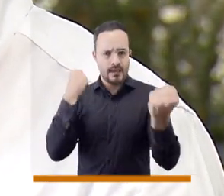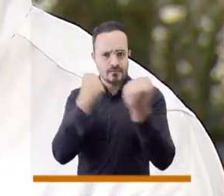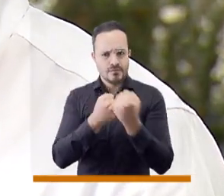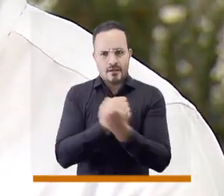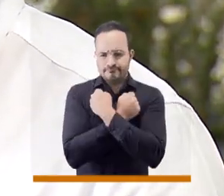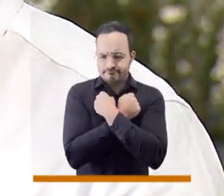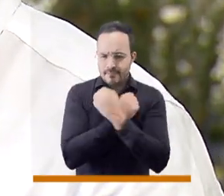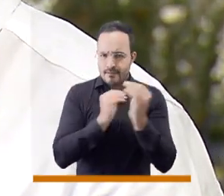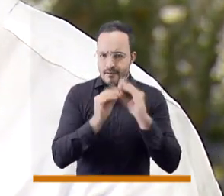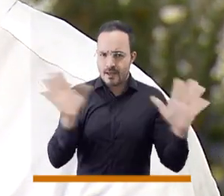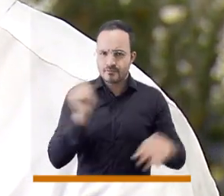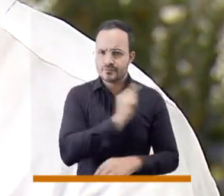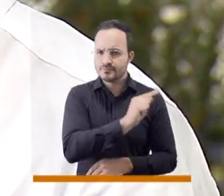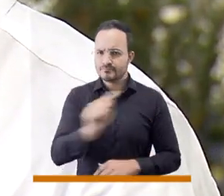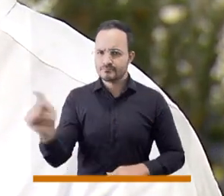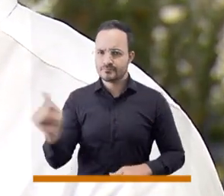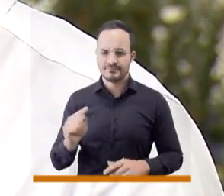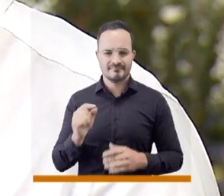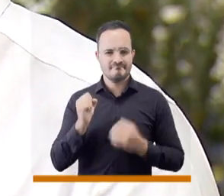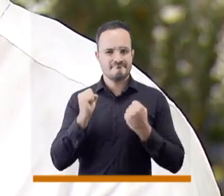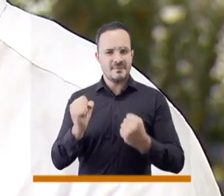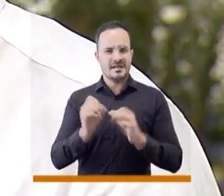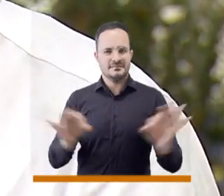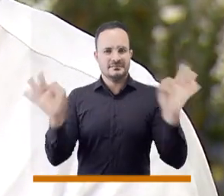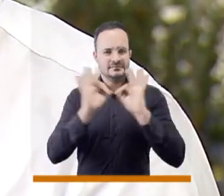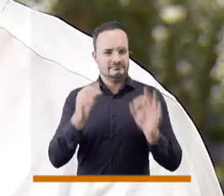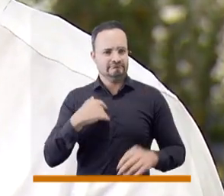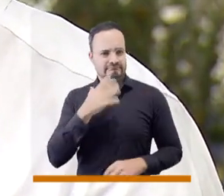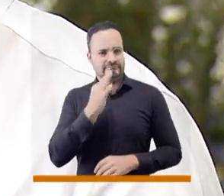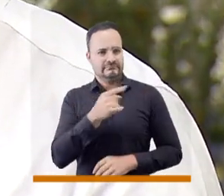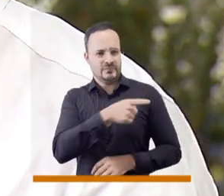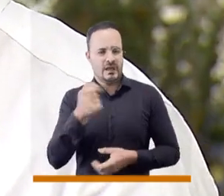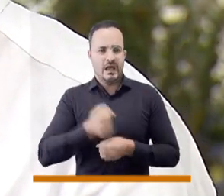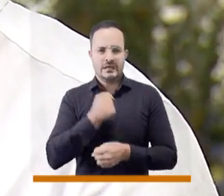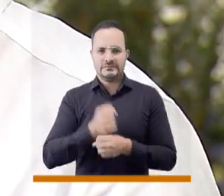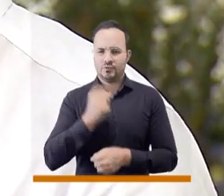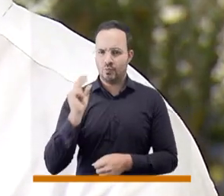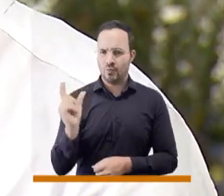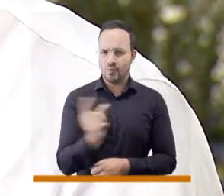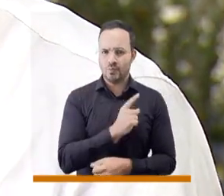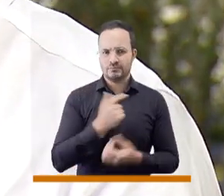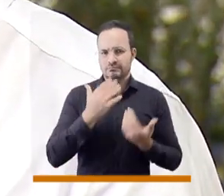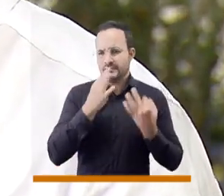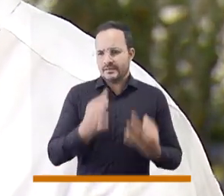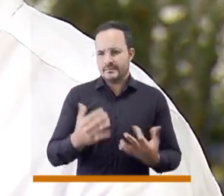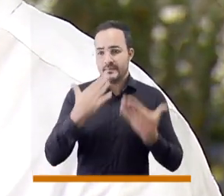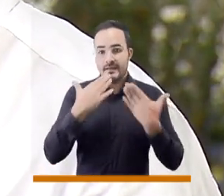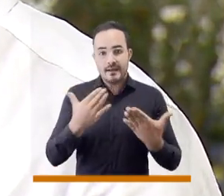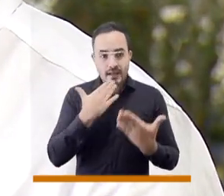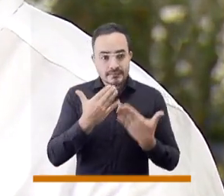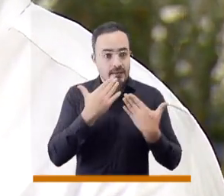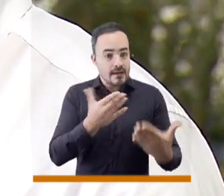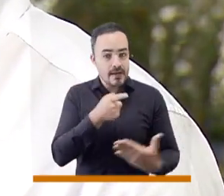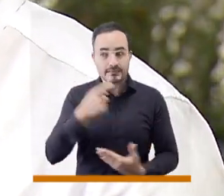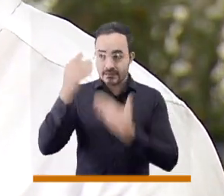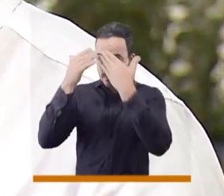de la República, desde nuestro partido Centro Democrático, los queremos, los apoyamos y siempre resaltamos esa labor tan importante y